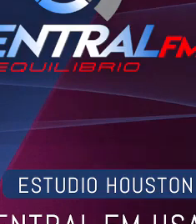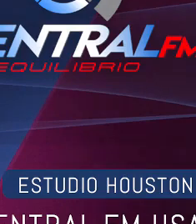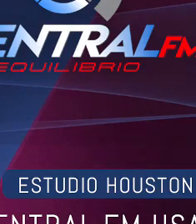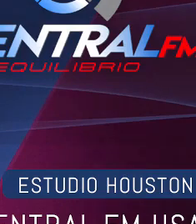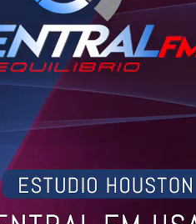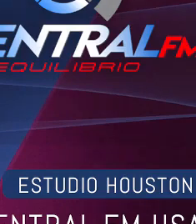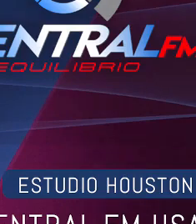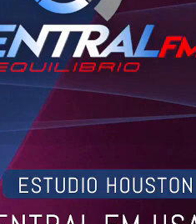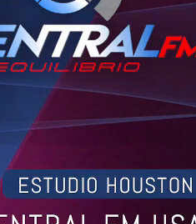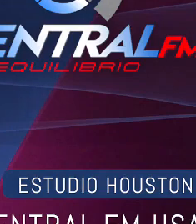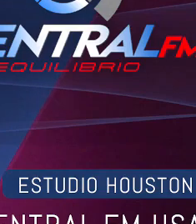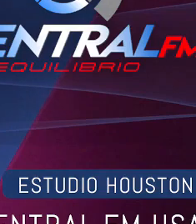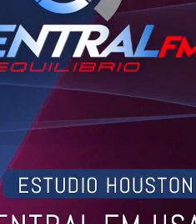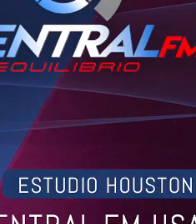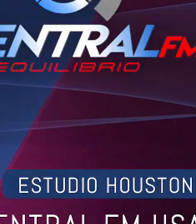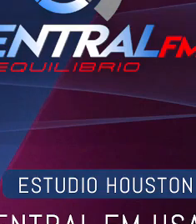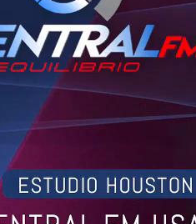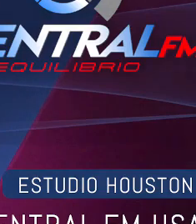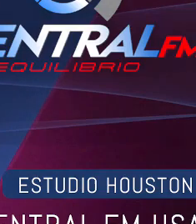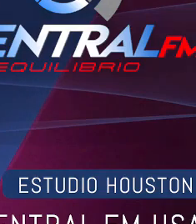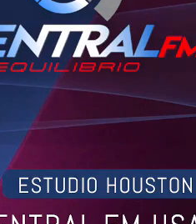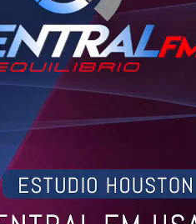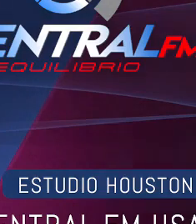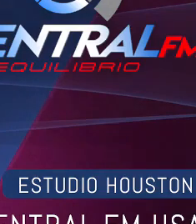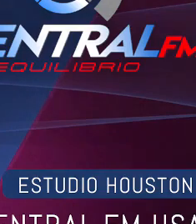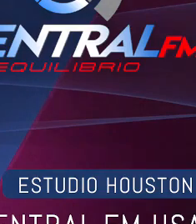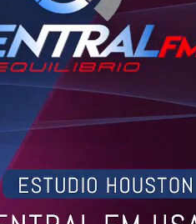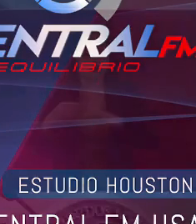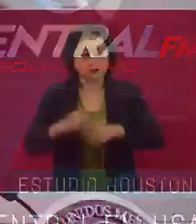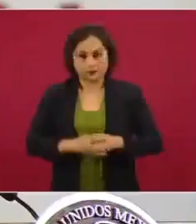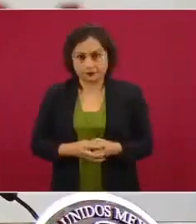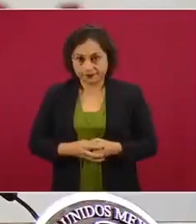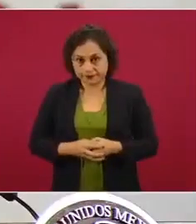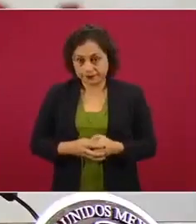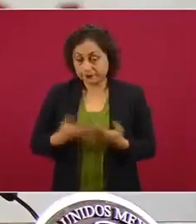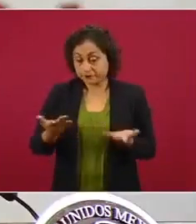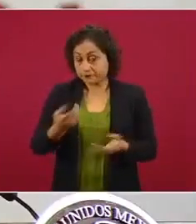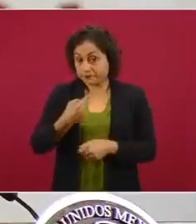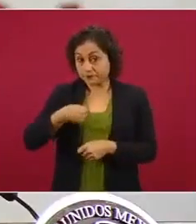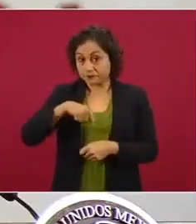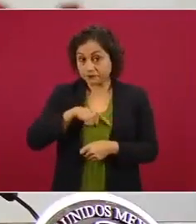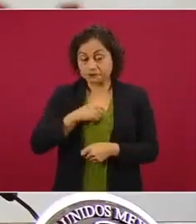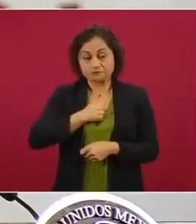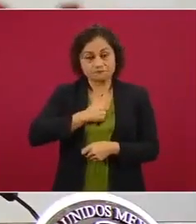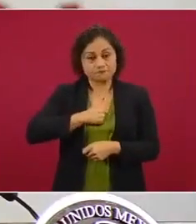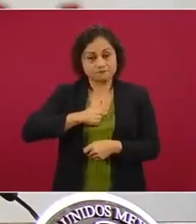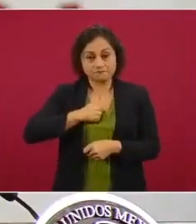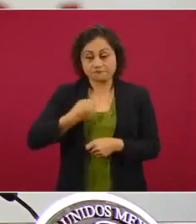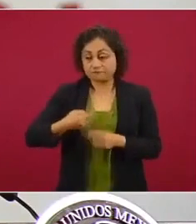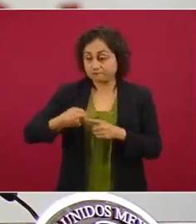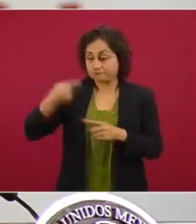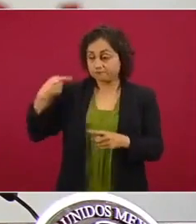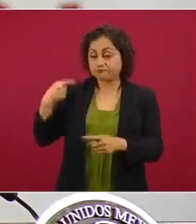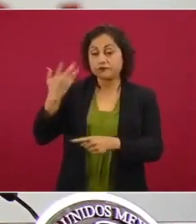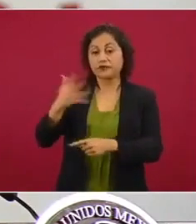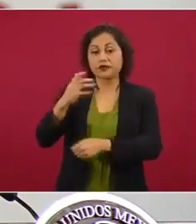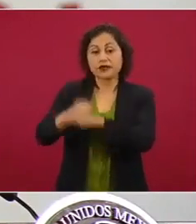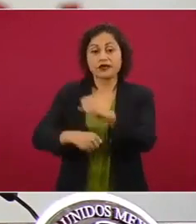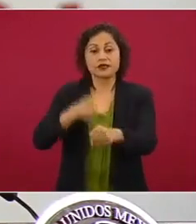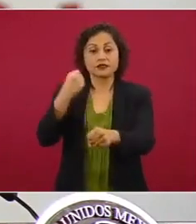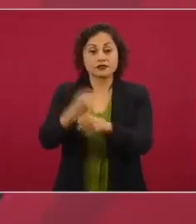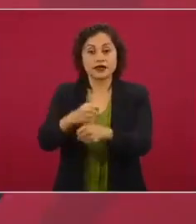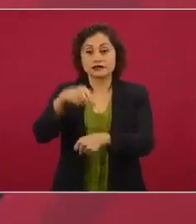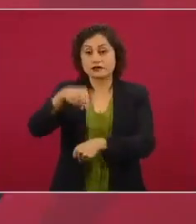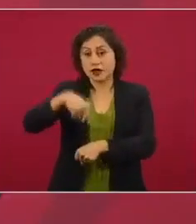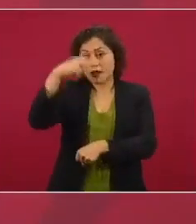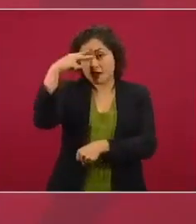2.290 cuerpos, principalmente en Jalisco. Vamos a escuchar. En los últimos 10 años hemos tenido una década de enorme